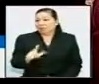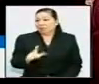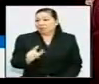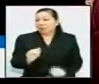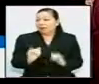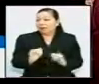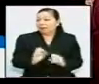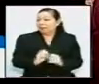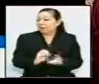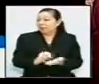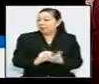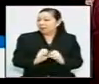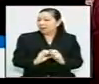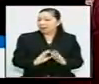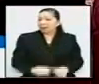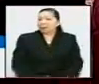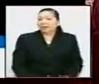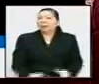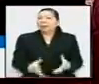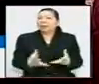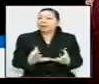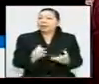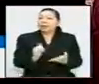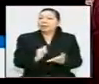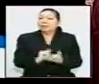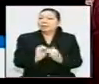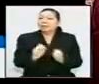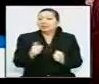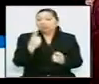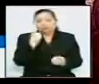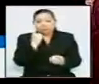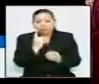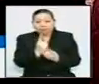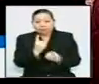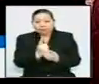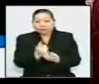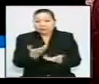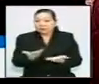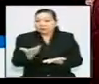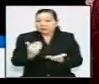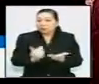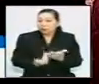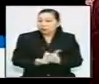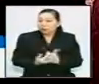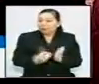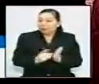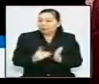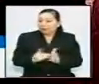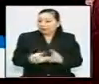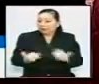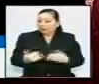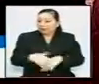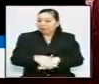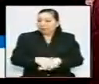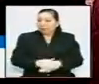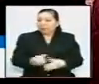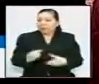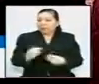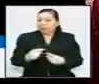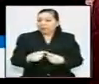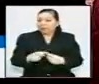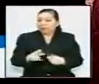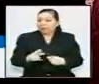que dejarlo claro, porque queremos precisar si usted tenía conocimiento de que hubo una nueva directiva de la actual gestión de la